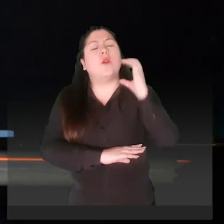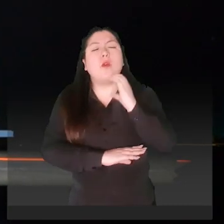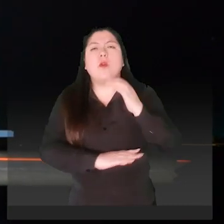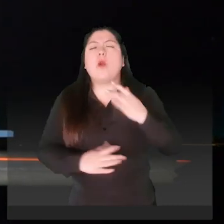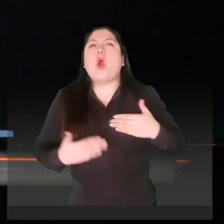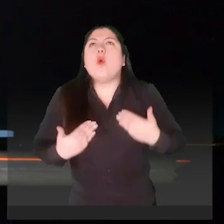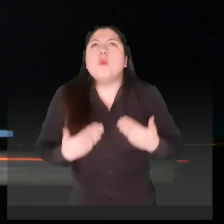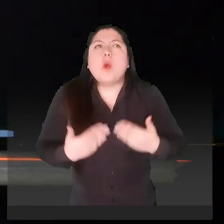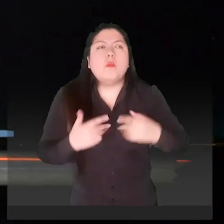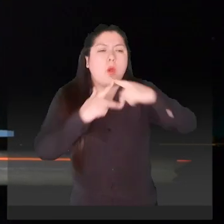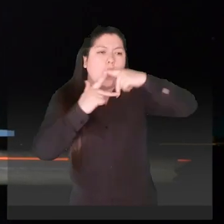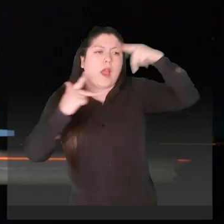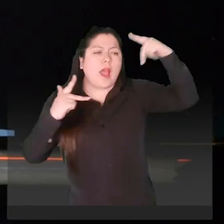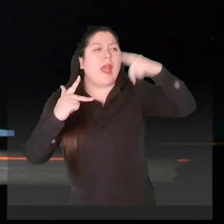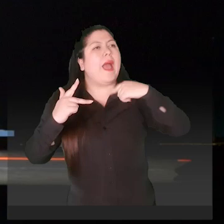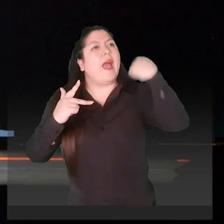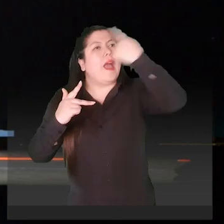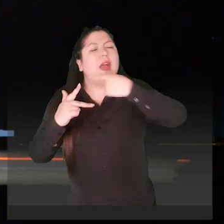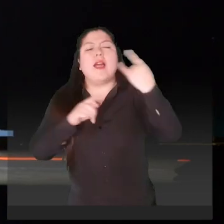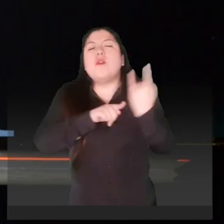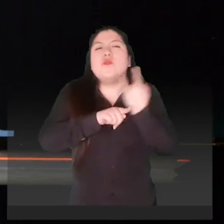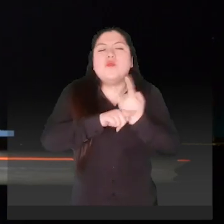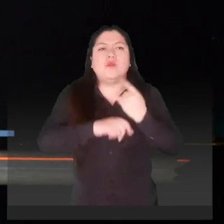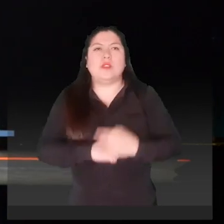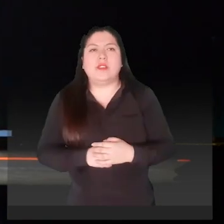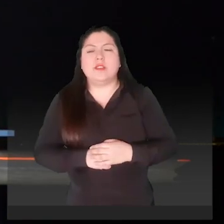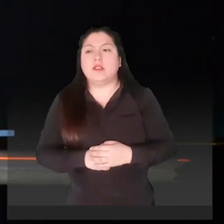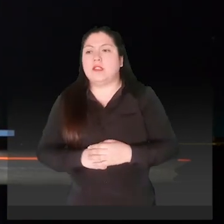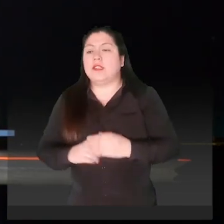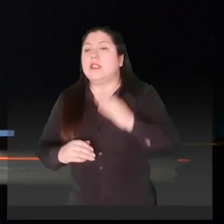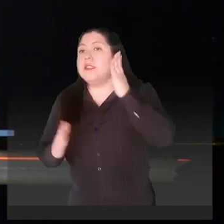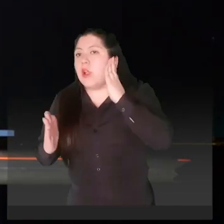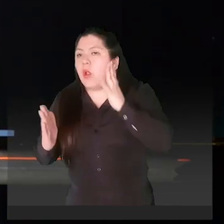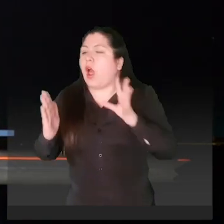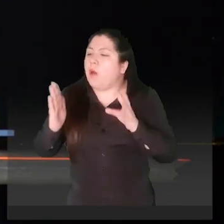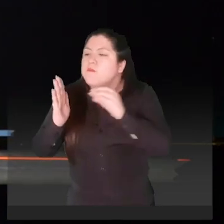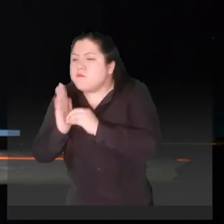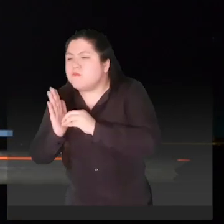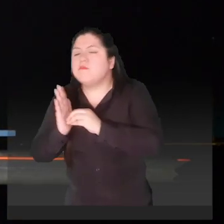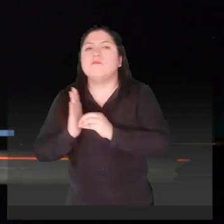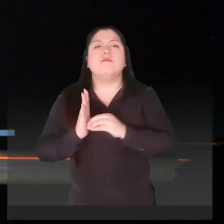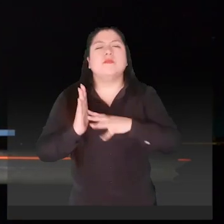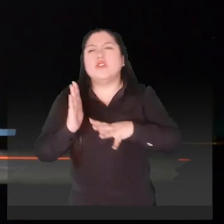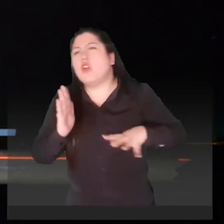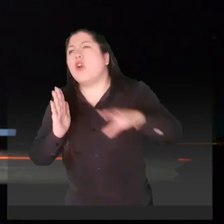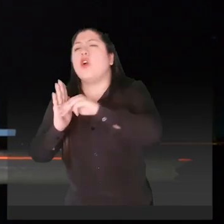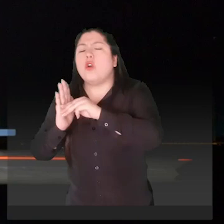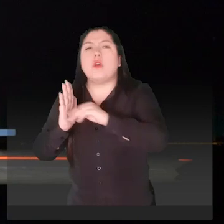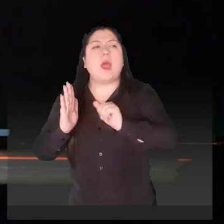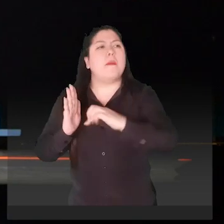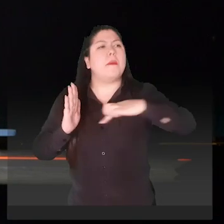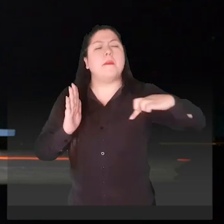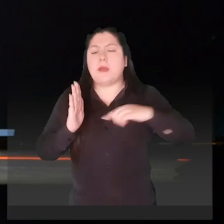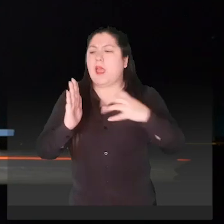rostro. La vamos a usar en nuestros celulares, en nuestros smartphones. Pero para hablar de eso, del futuro,